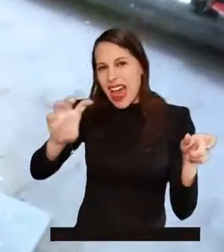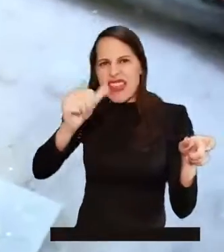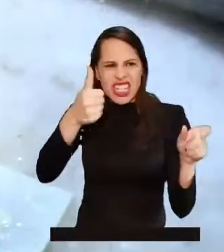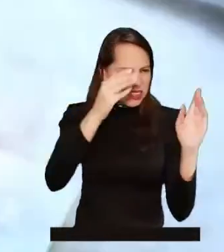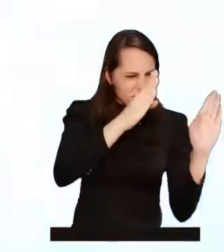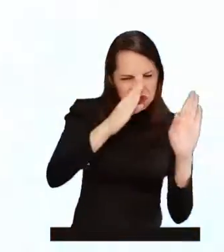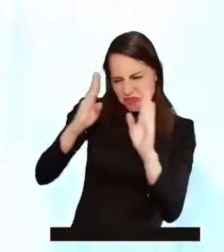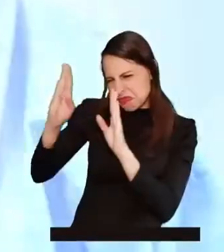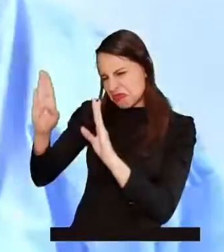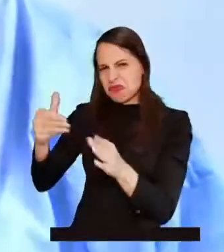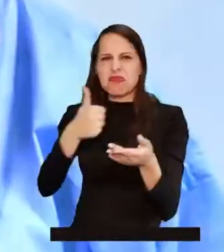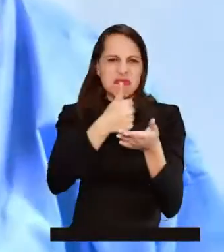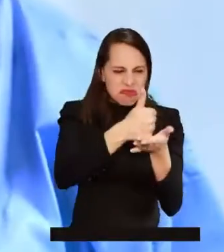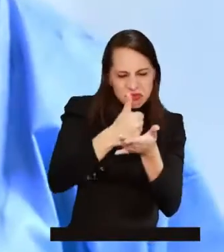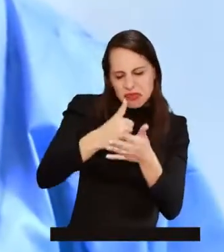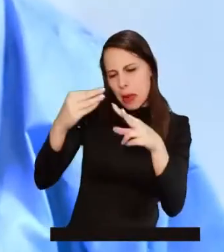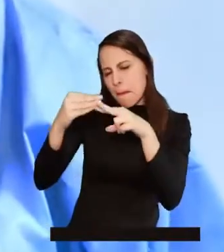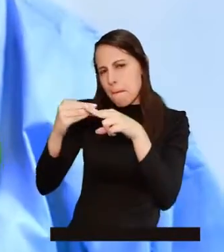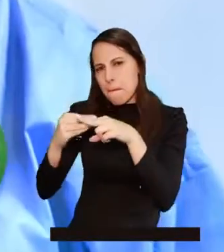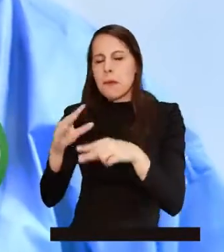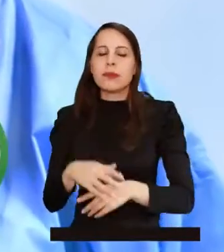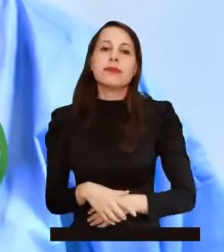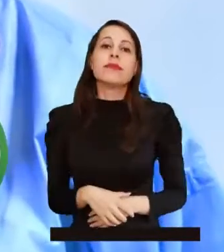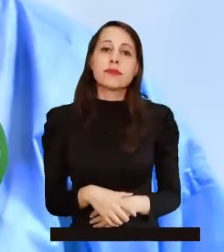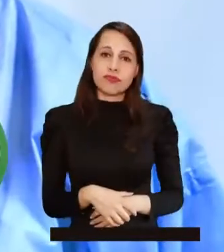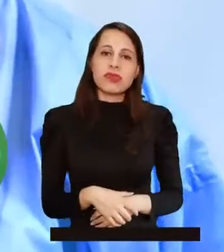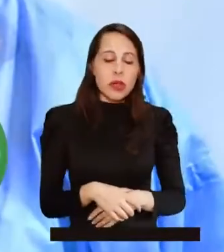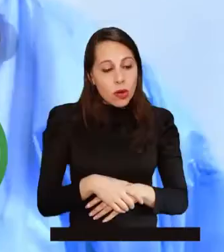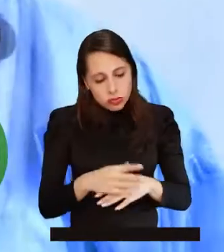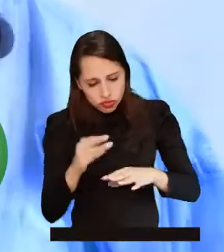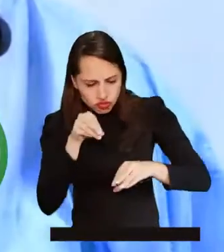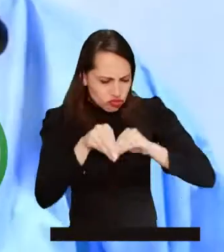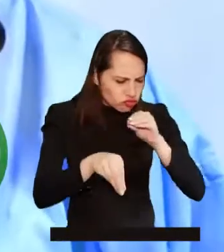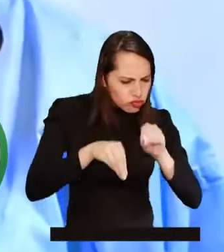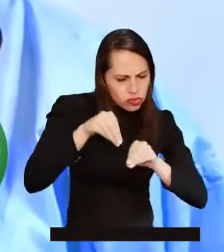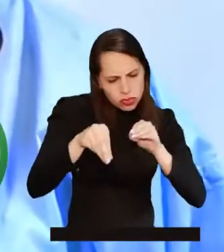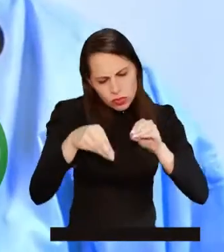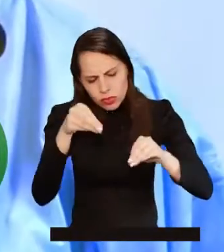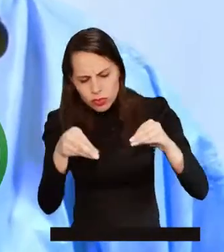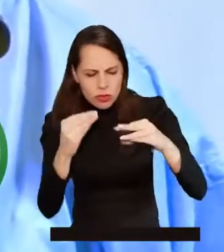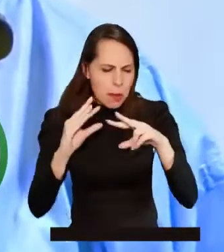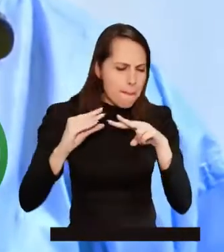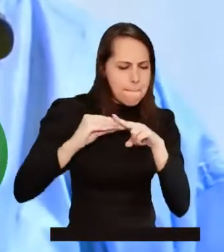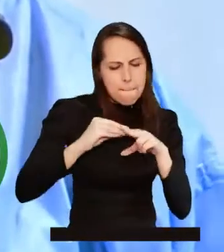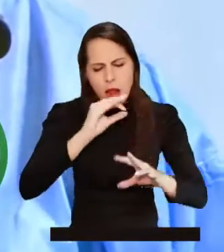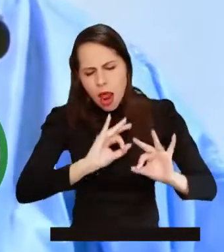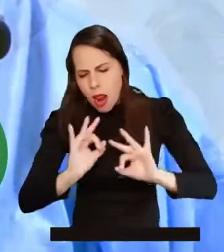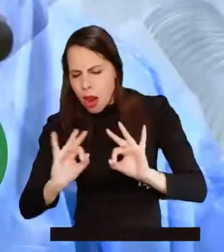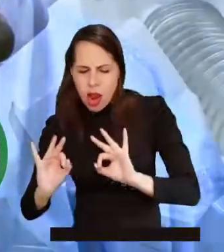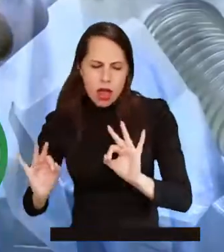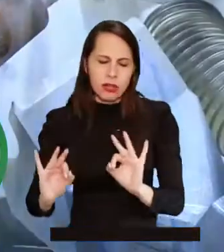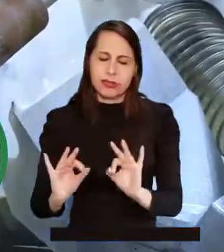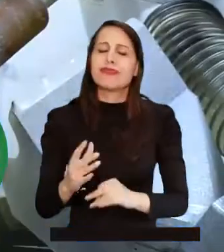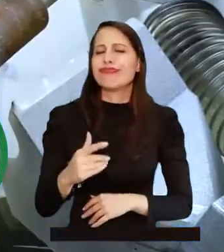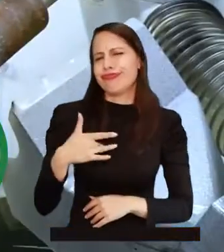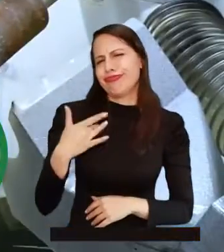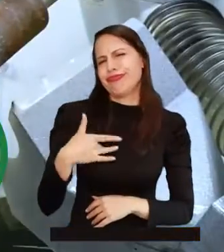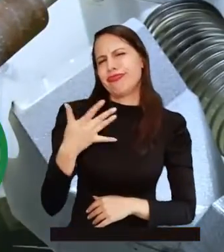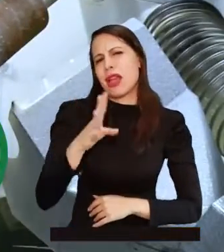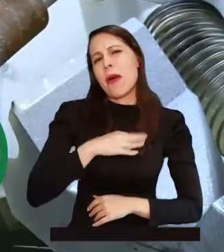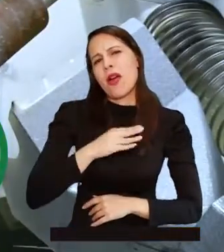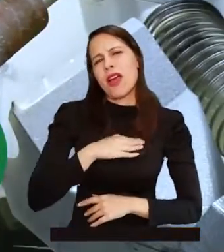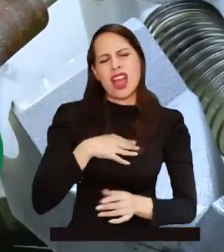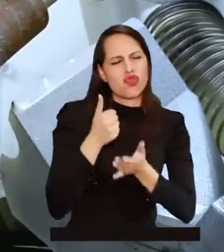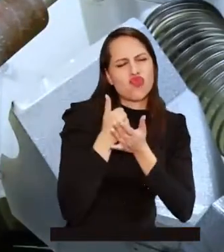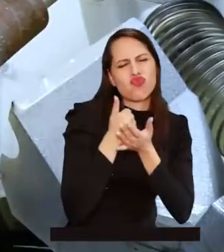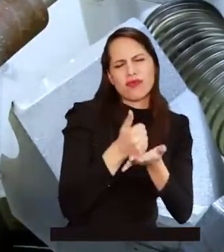con sus prótesis. Consigo la plantilla de acuerdo al número de calzado y lo hago, lo voy diseñando. Para mí ha sido